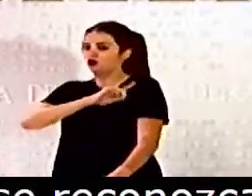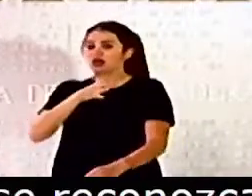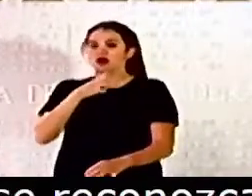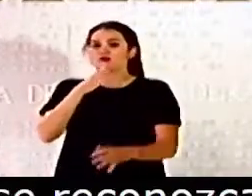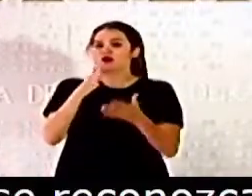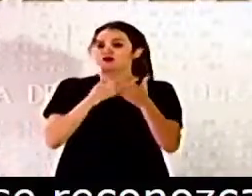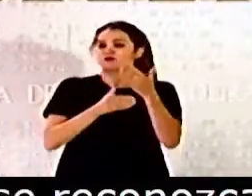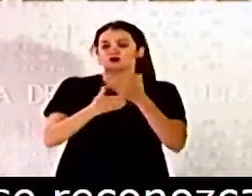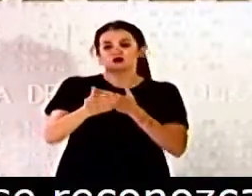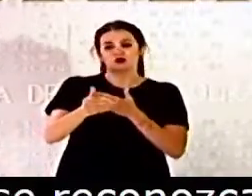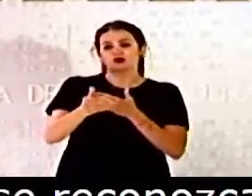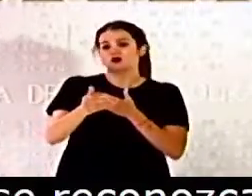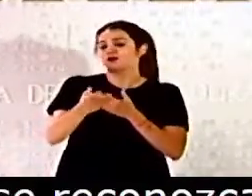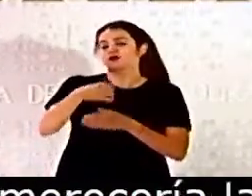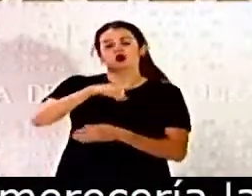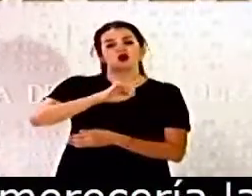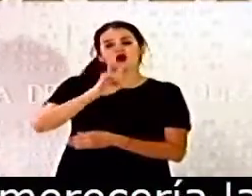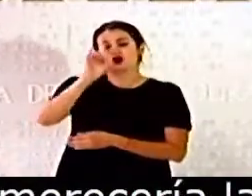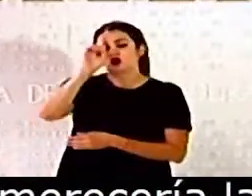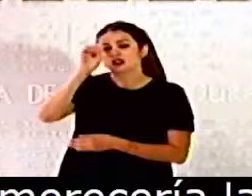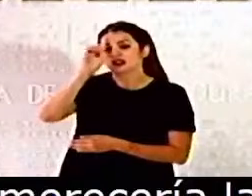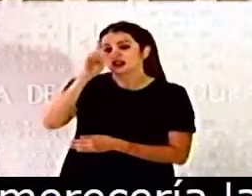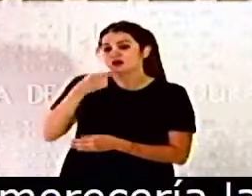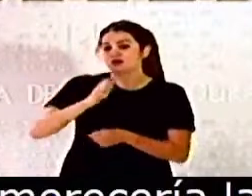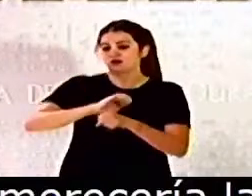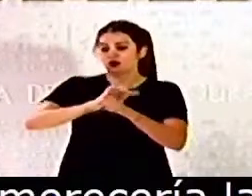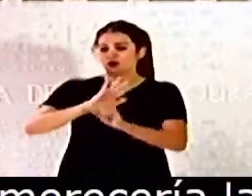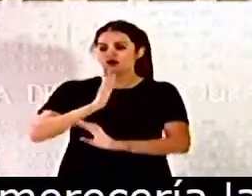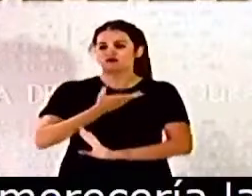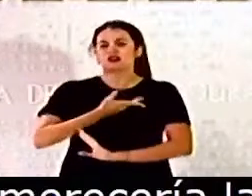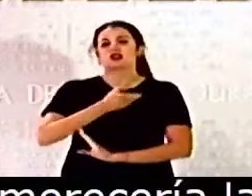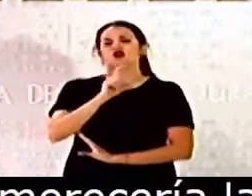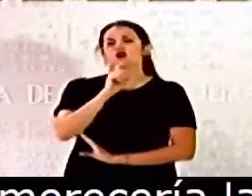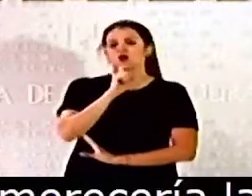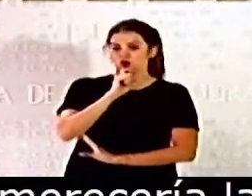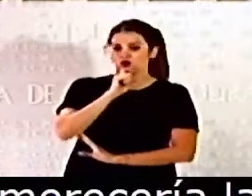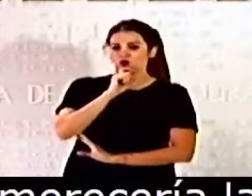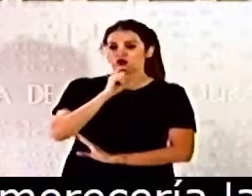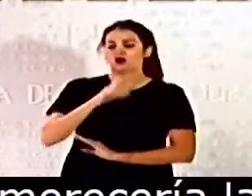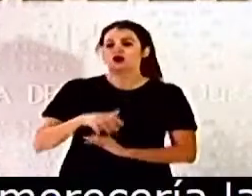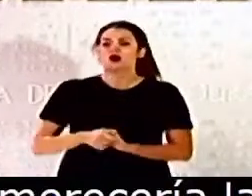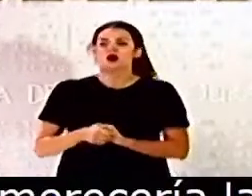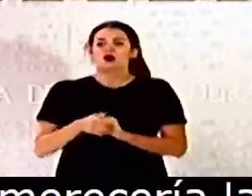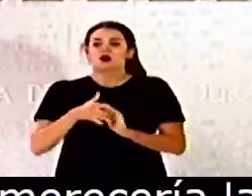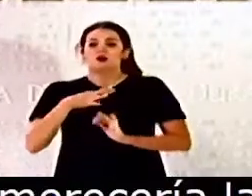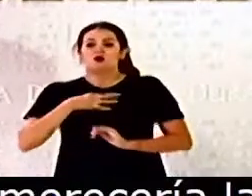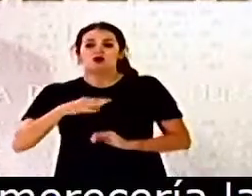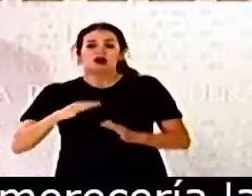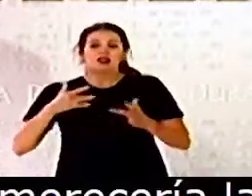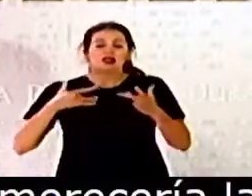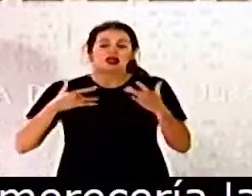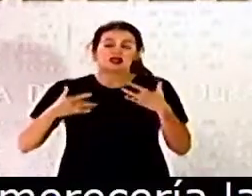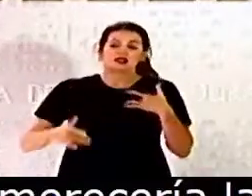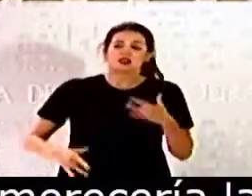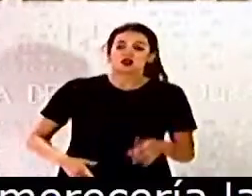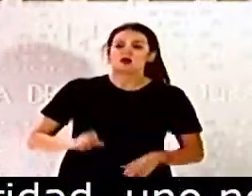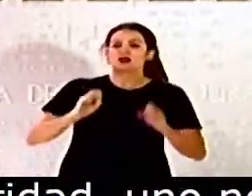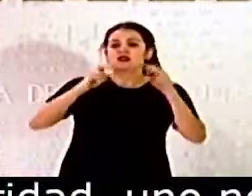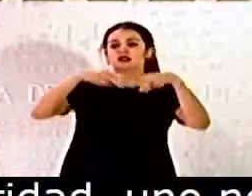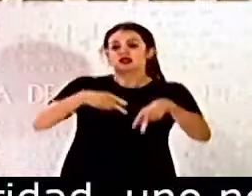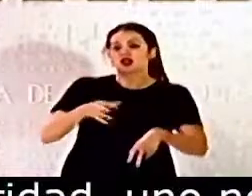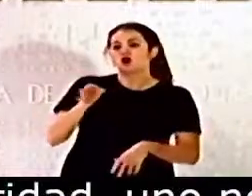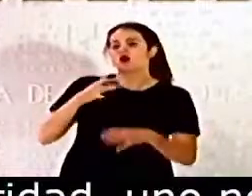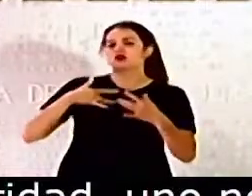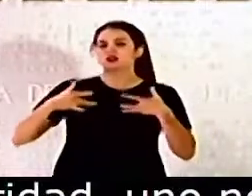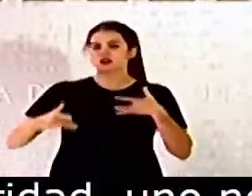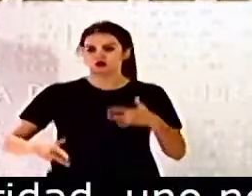deparar esta infección, curse de forma asintomática o curse de forma